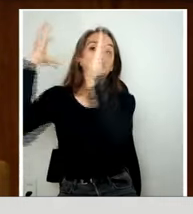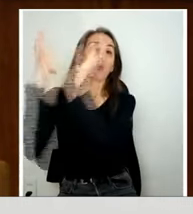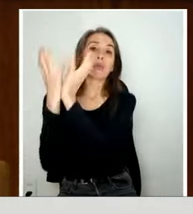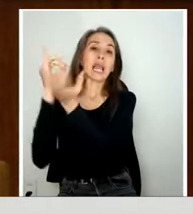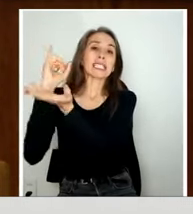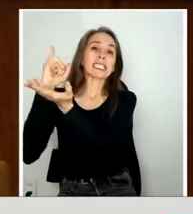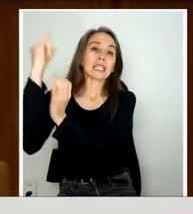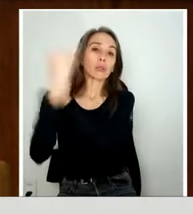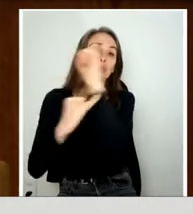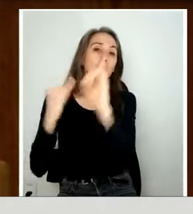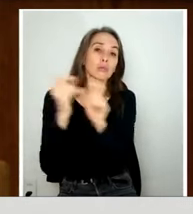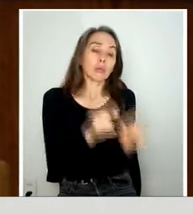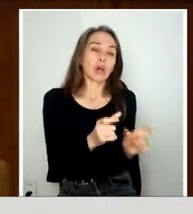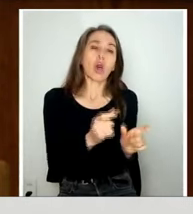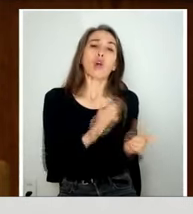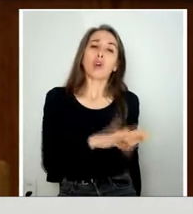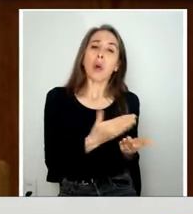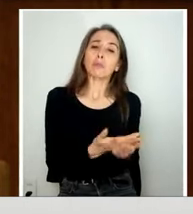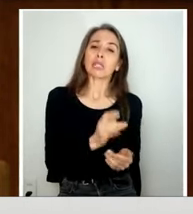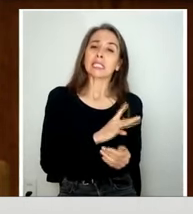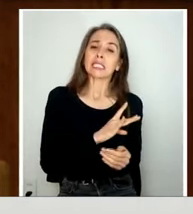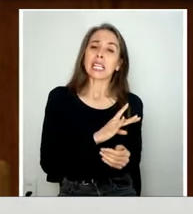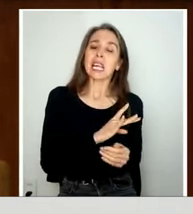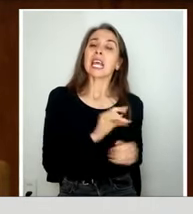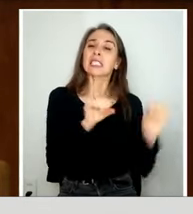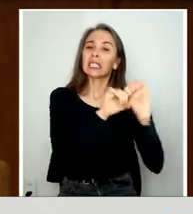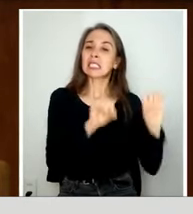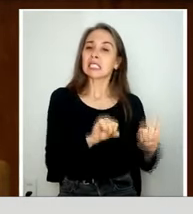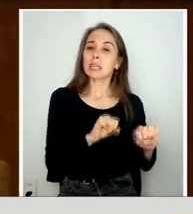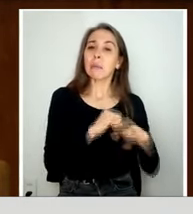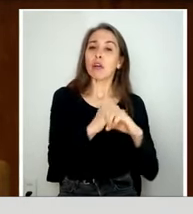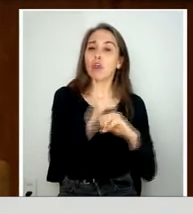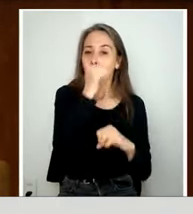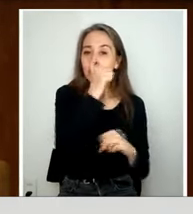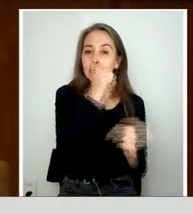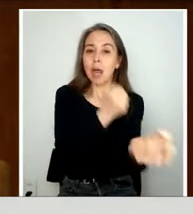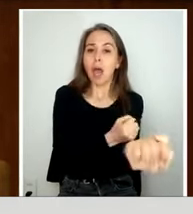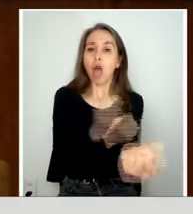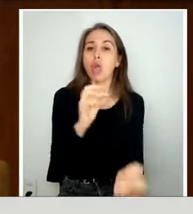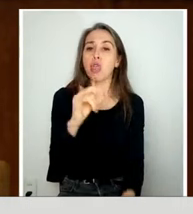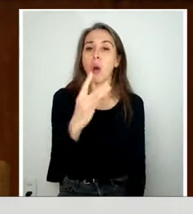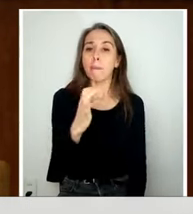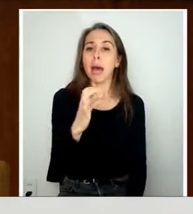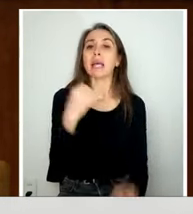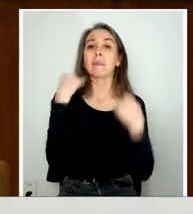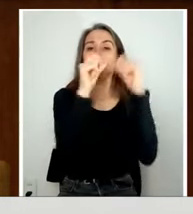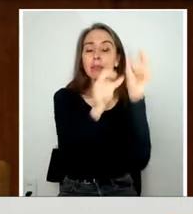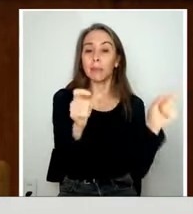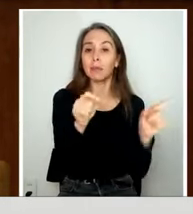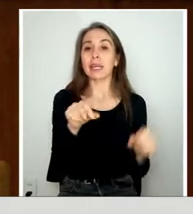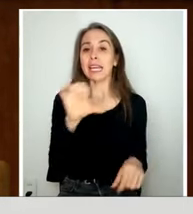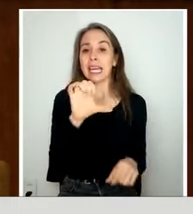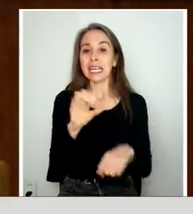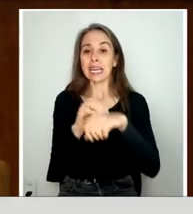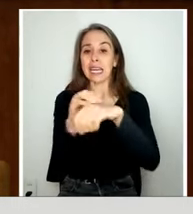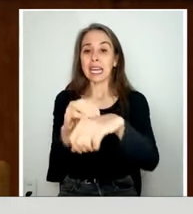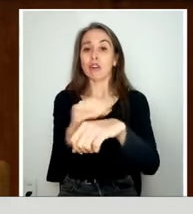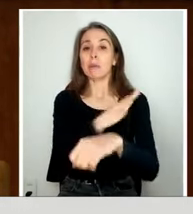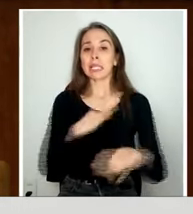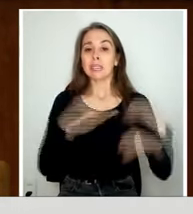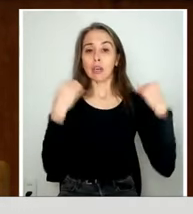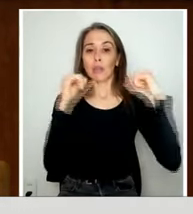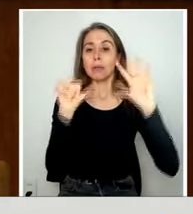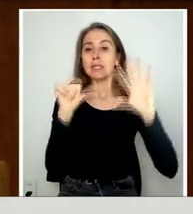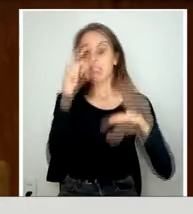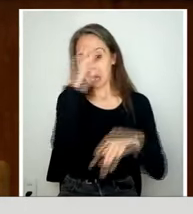antidopaje de chile en enero del año en curso cuyos resultados fueron conocidos por la cartera del ramo el día 6 de marzo de igual modo